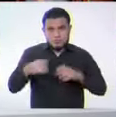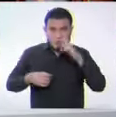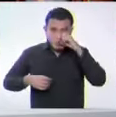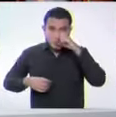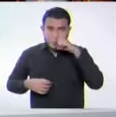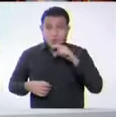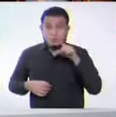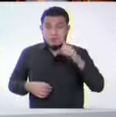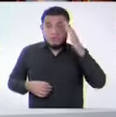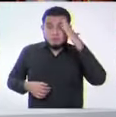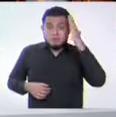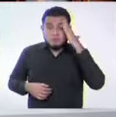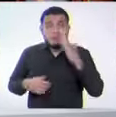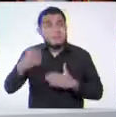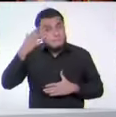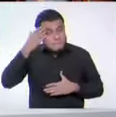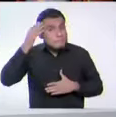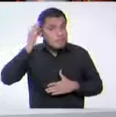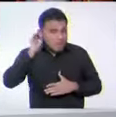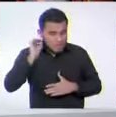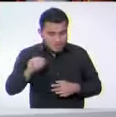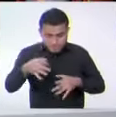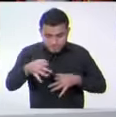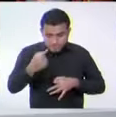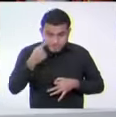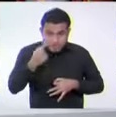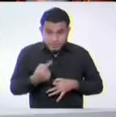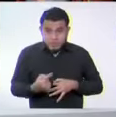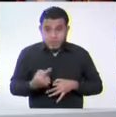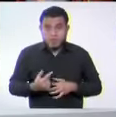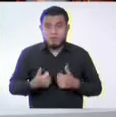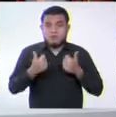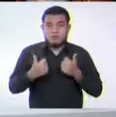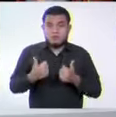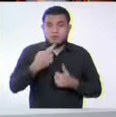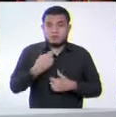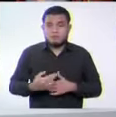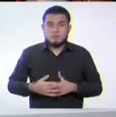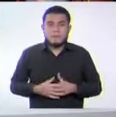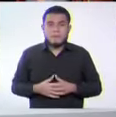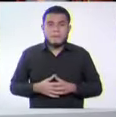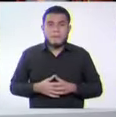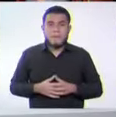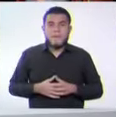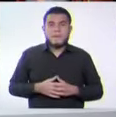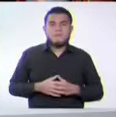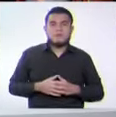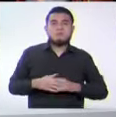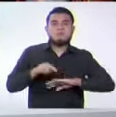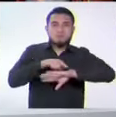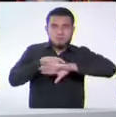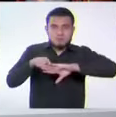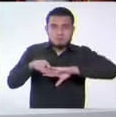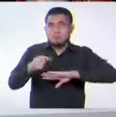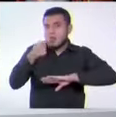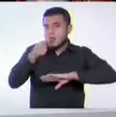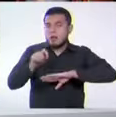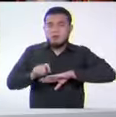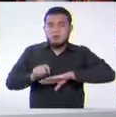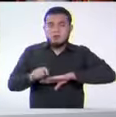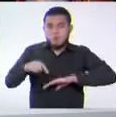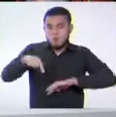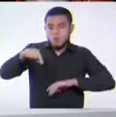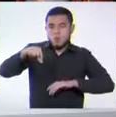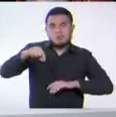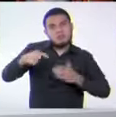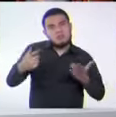en cuenta que tiene que ser de color blanco para que puedan observarse muy bien los resultados. una regla, un lápiz, un gotero ya sea de